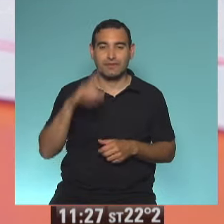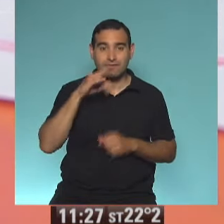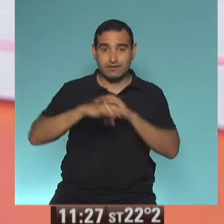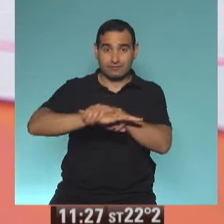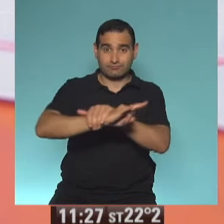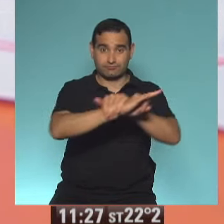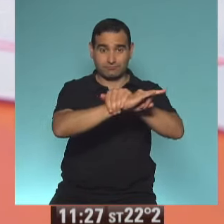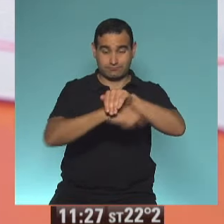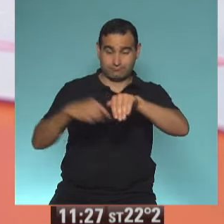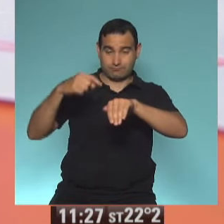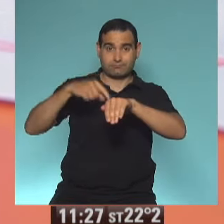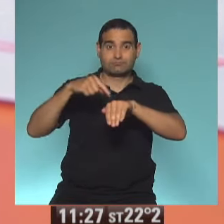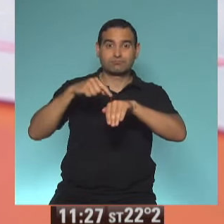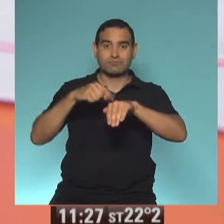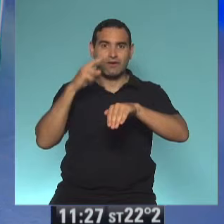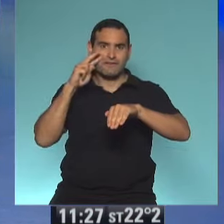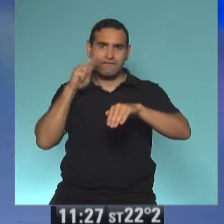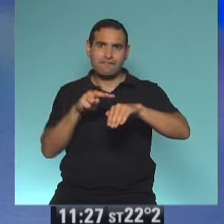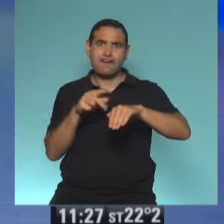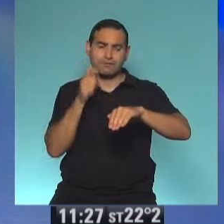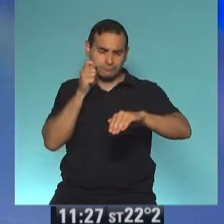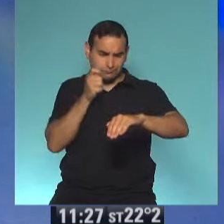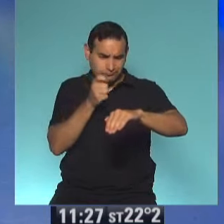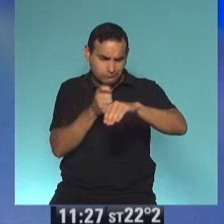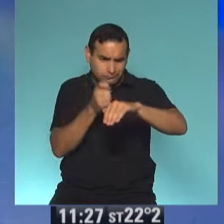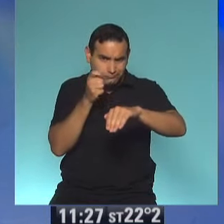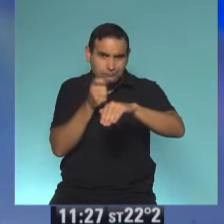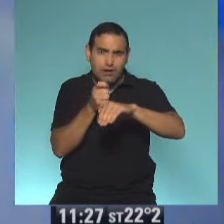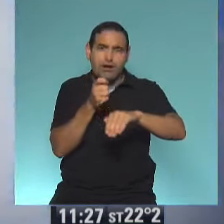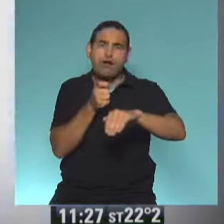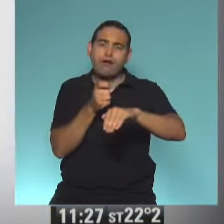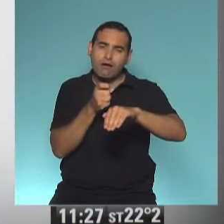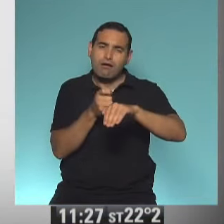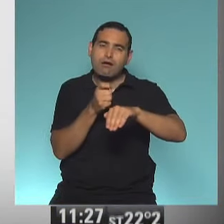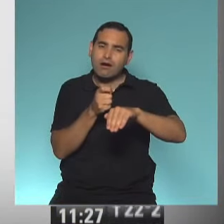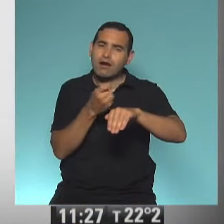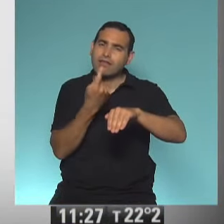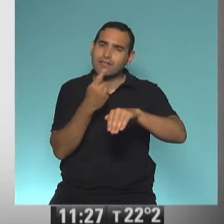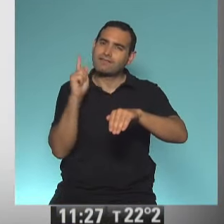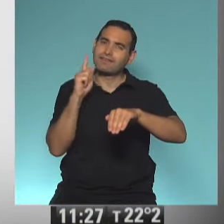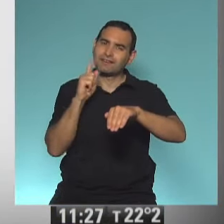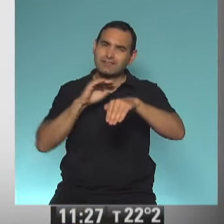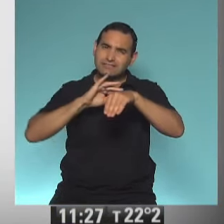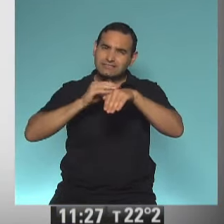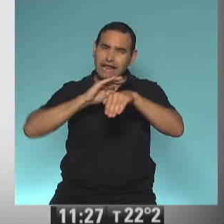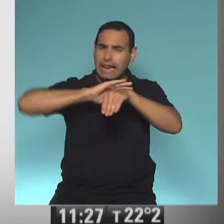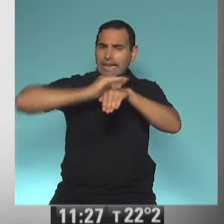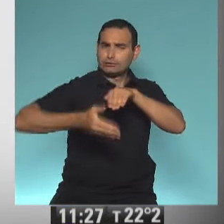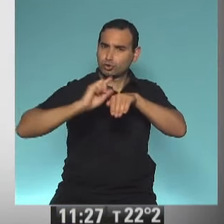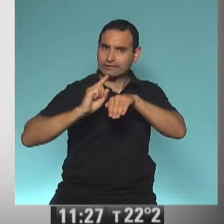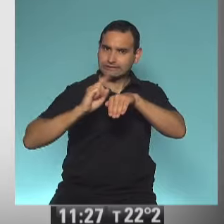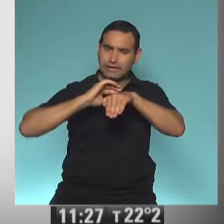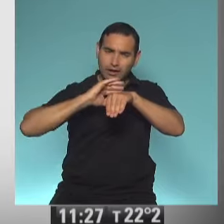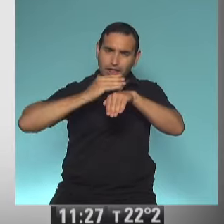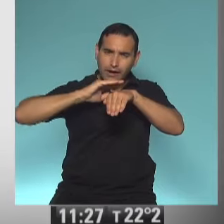caparazón, acá en esta imagen podemos ver que tiene, ¿no?, como otras texturas también, que no es liso como lo veíamos